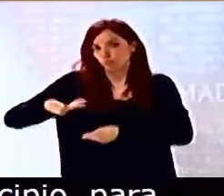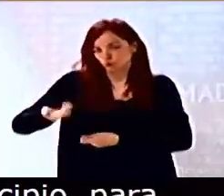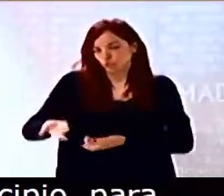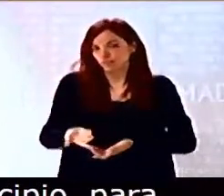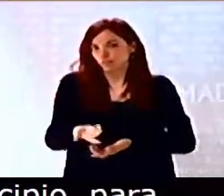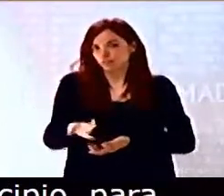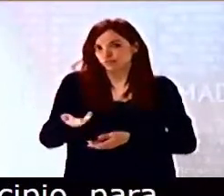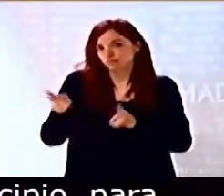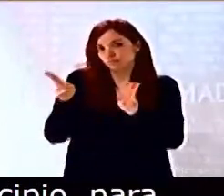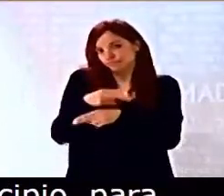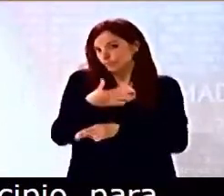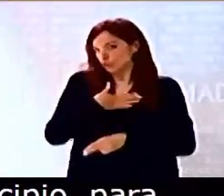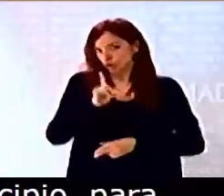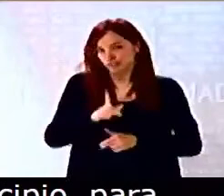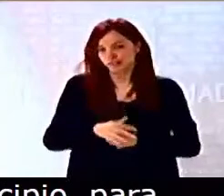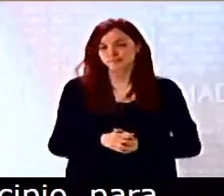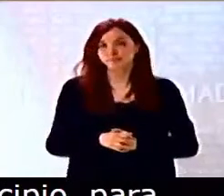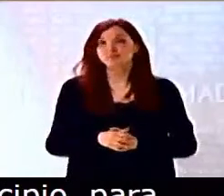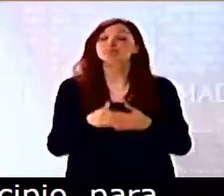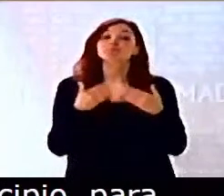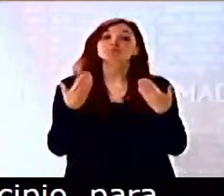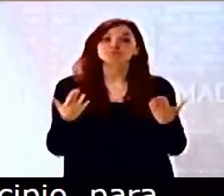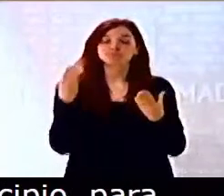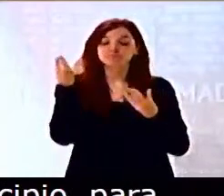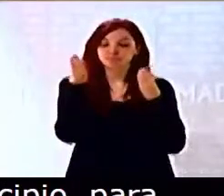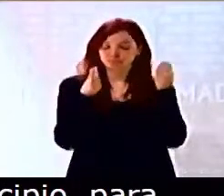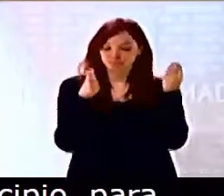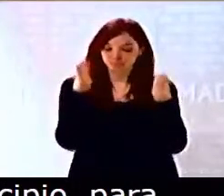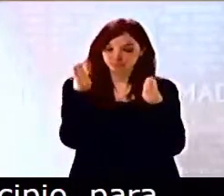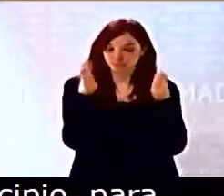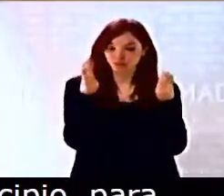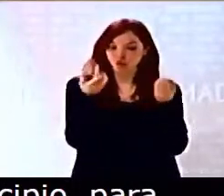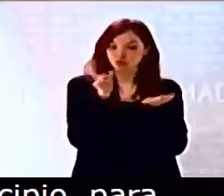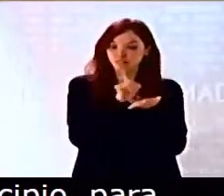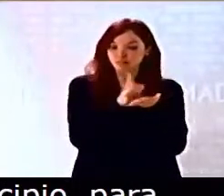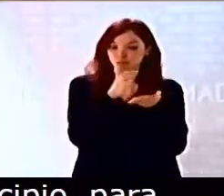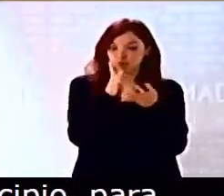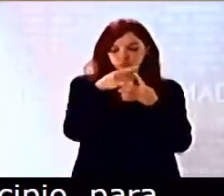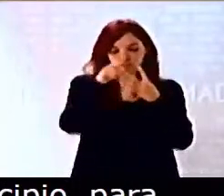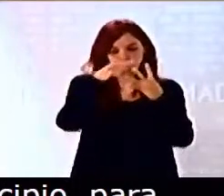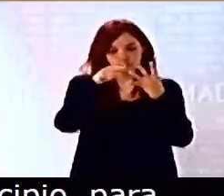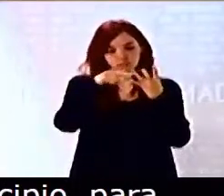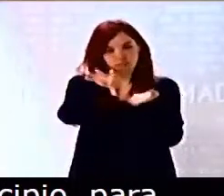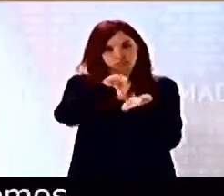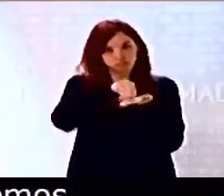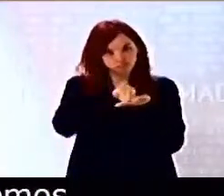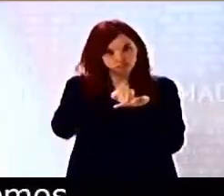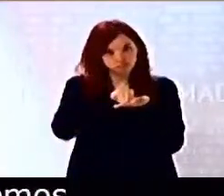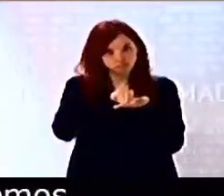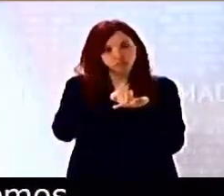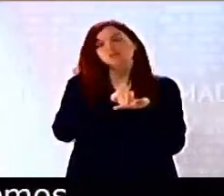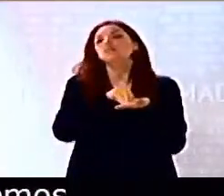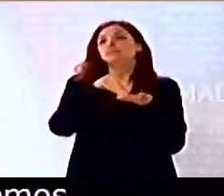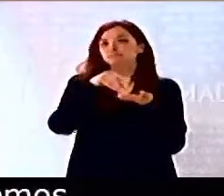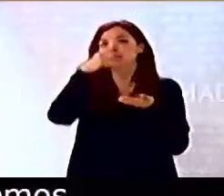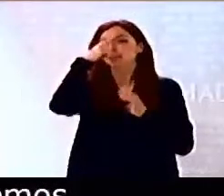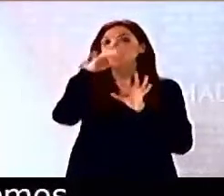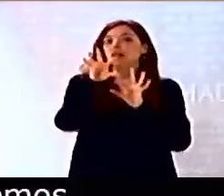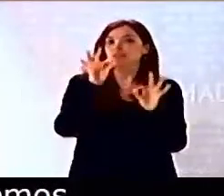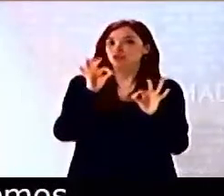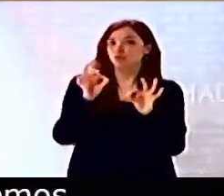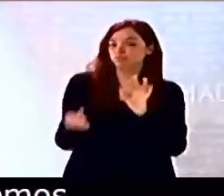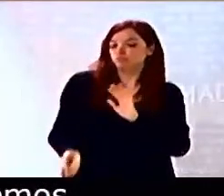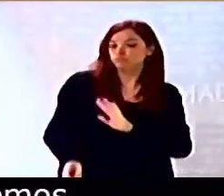Por lo tanto, hemos reconsiderado, a la luz de estos datos, una decisión que habíamos adoptado,